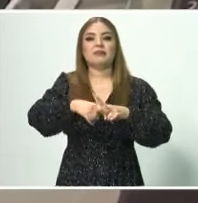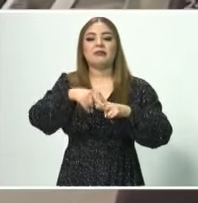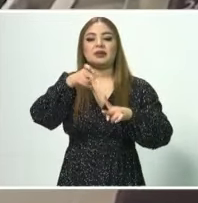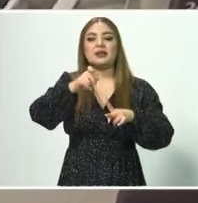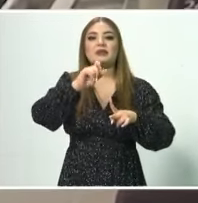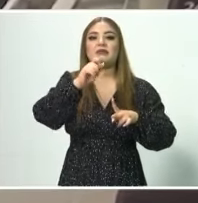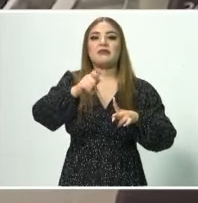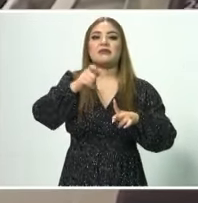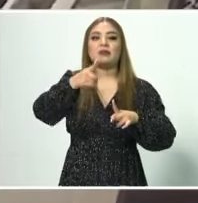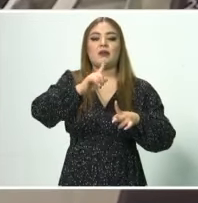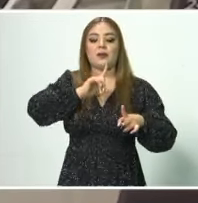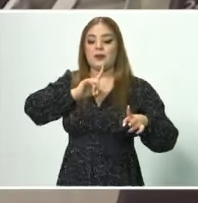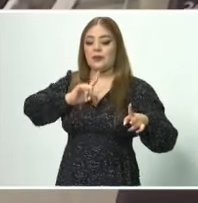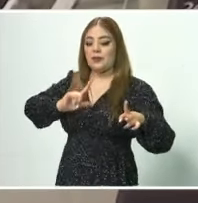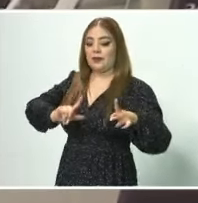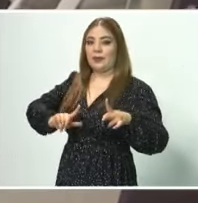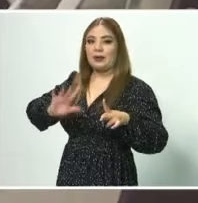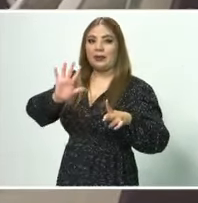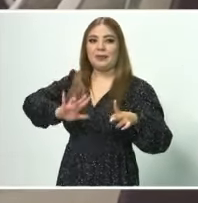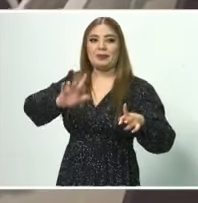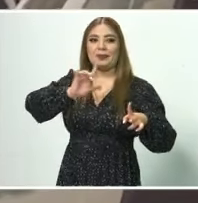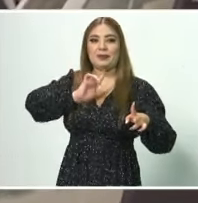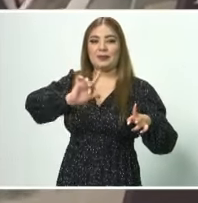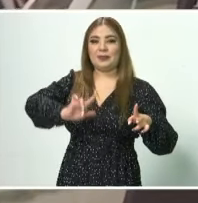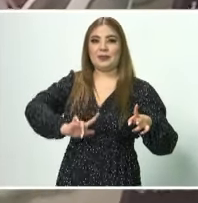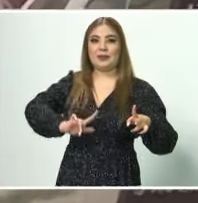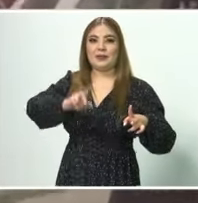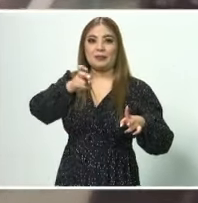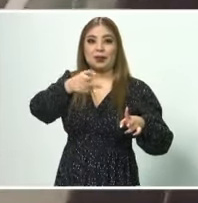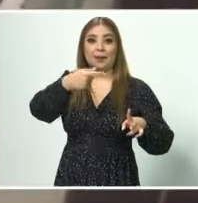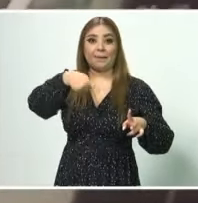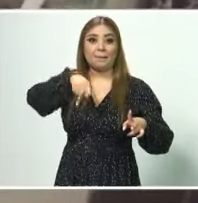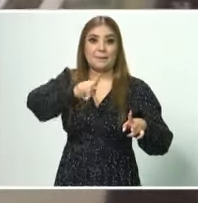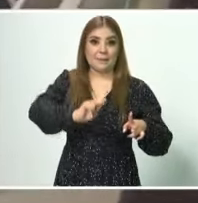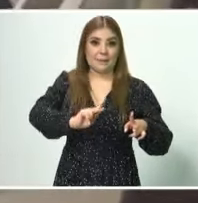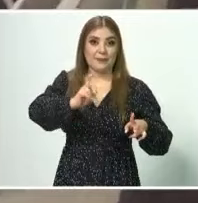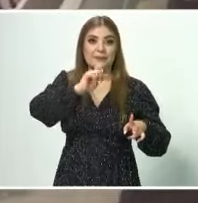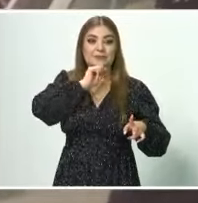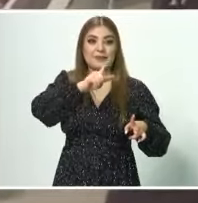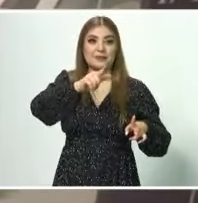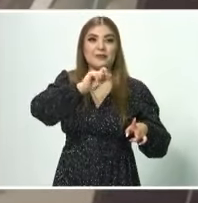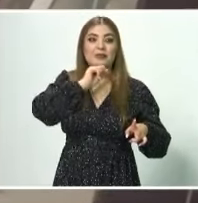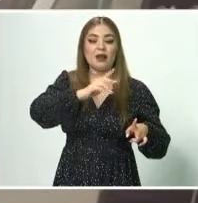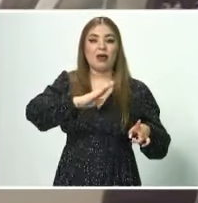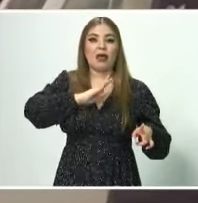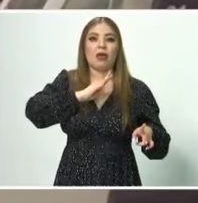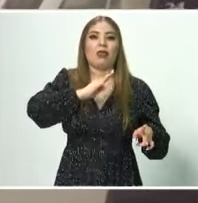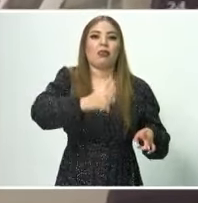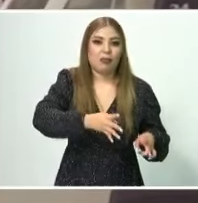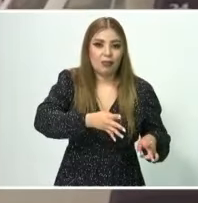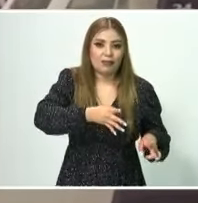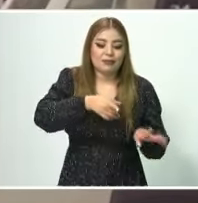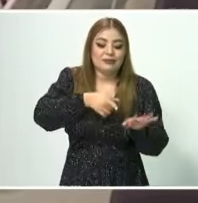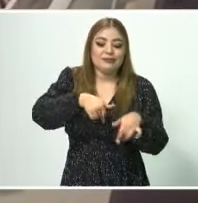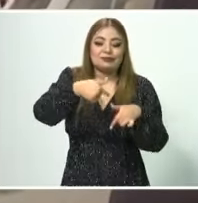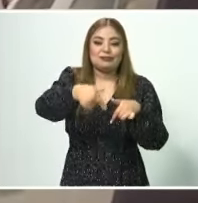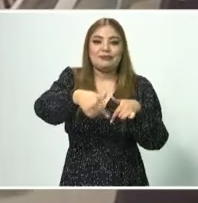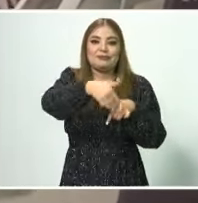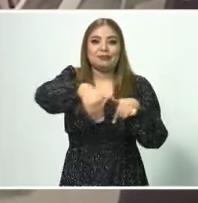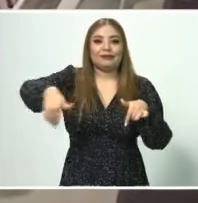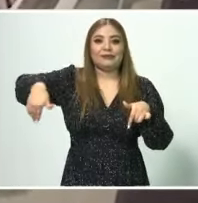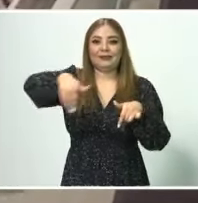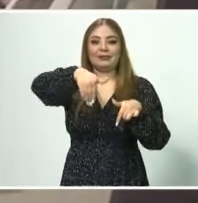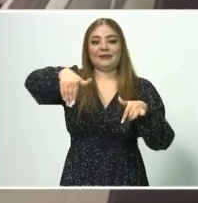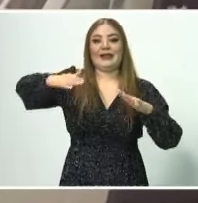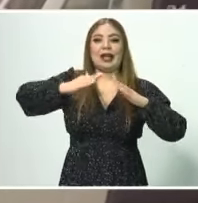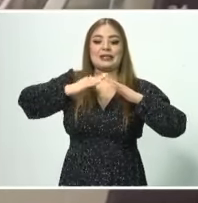realizar sus necesidades fisiológicas sin embargo Valeria también vomitó justamente a la entrada de este